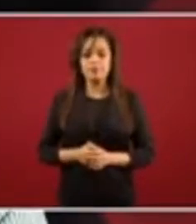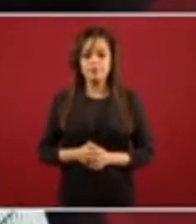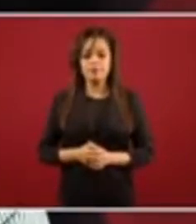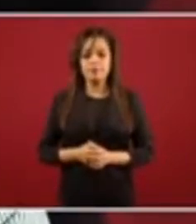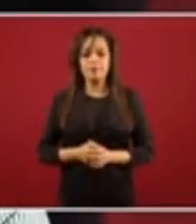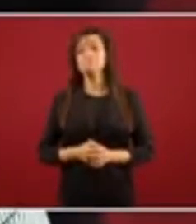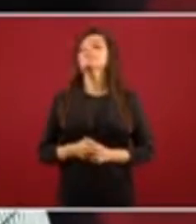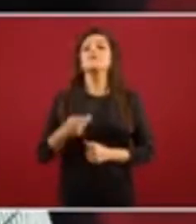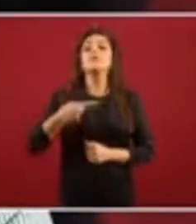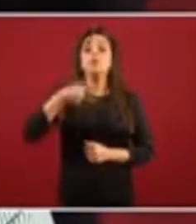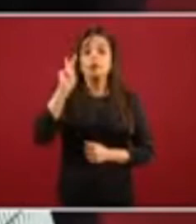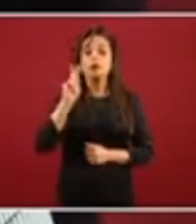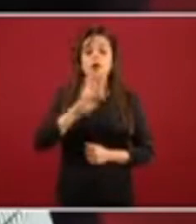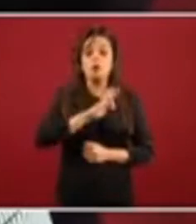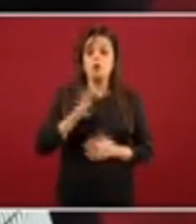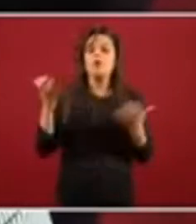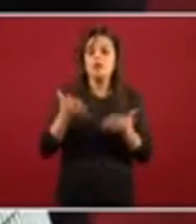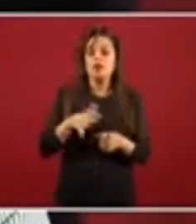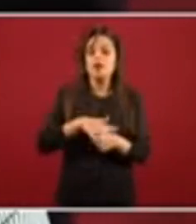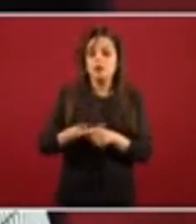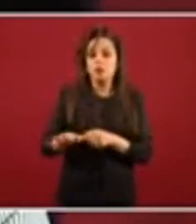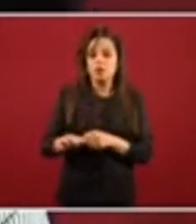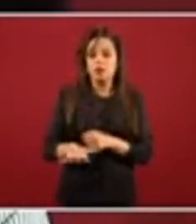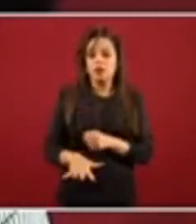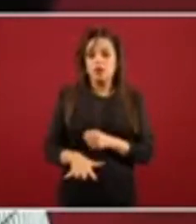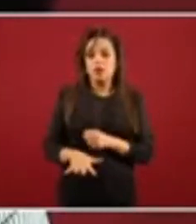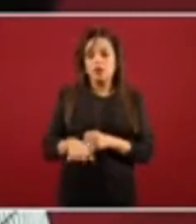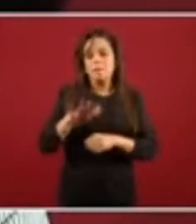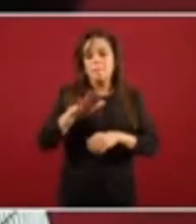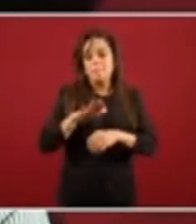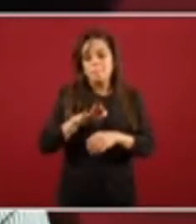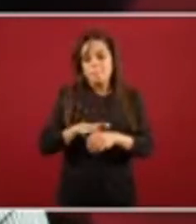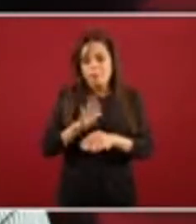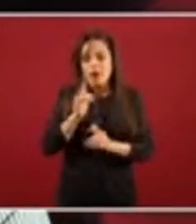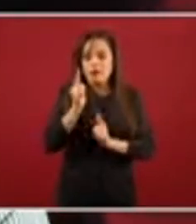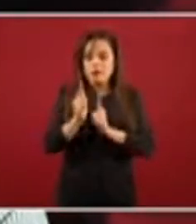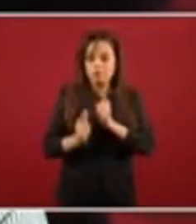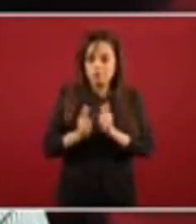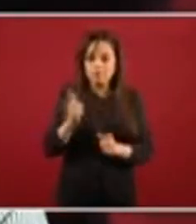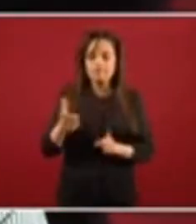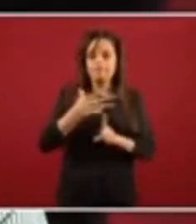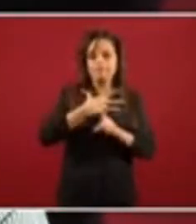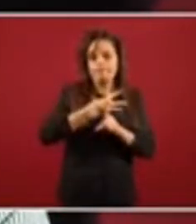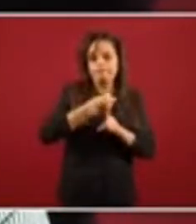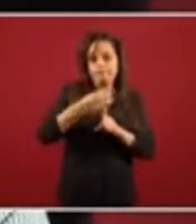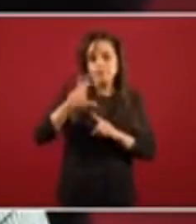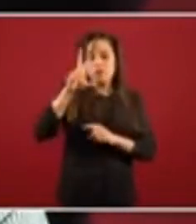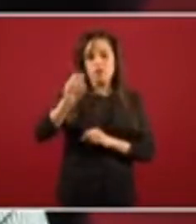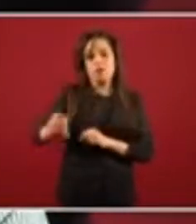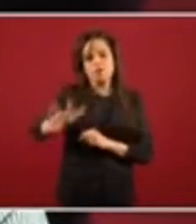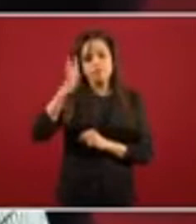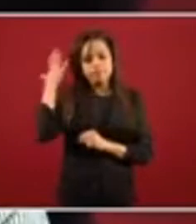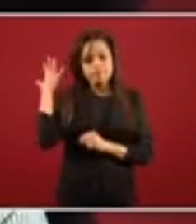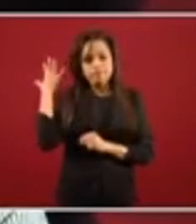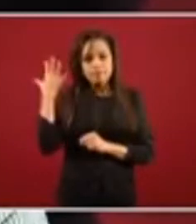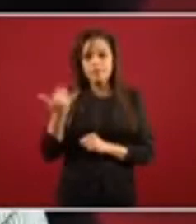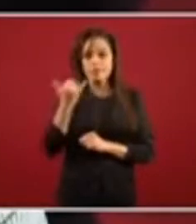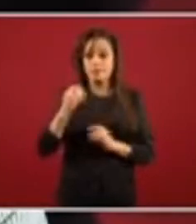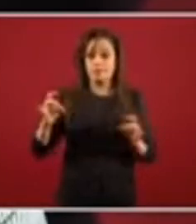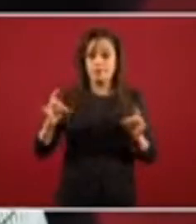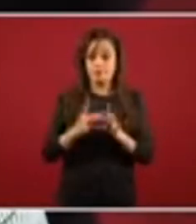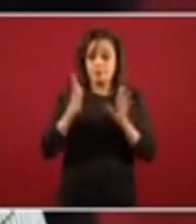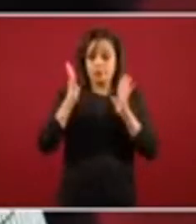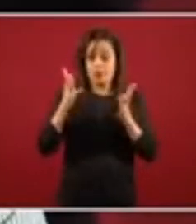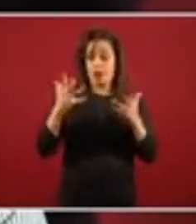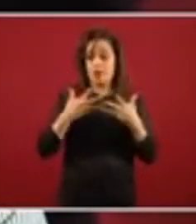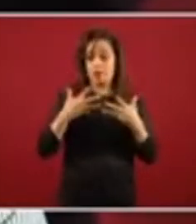se retarde la velocidad de contagios y que entonces, cuando lleguemos a la fase de máxima